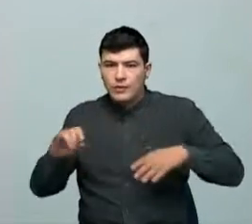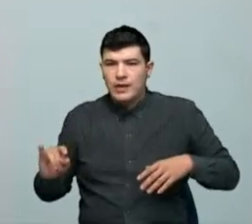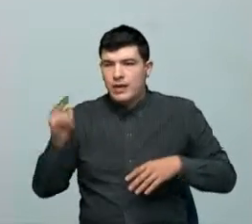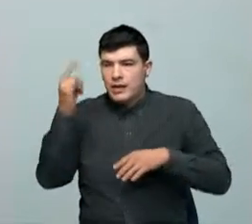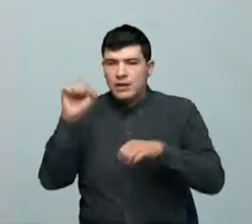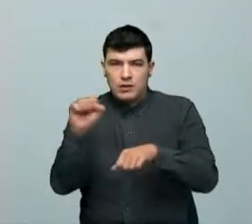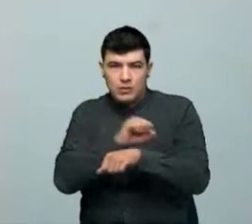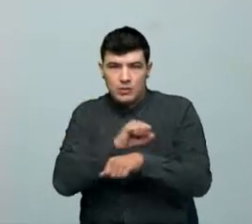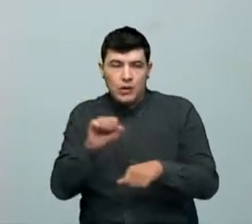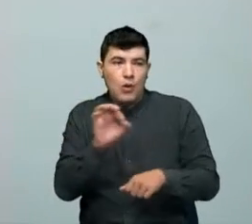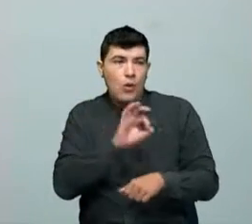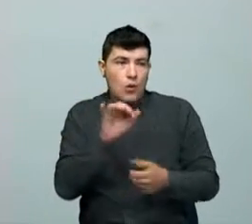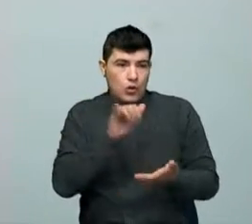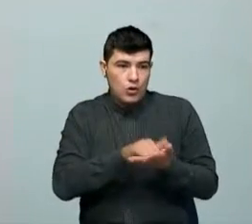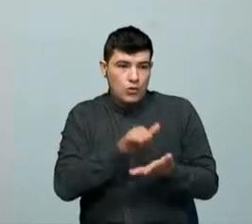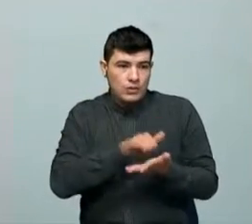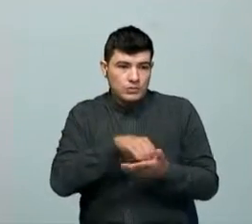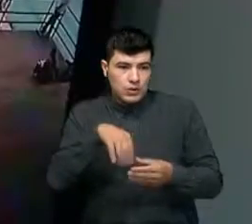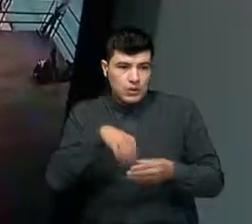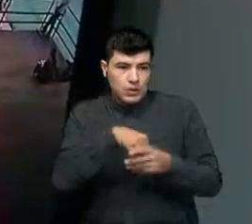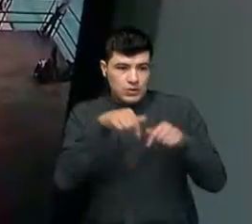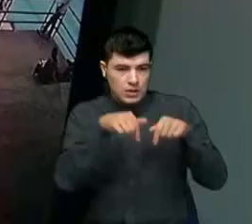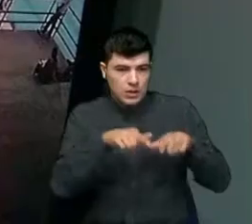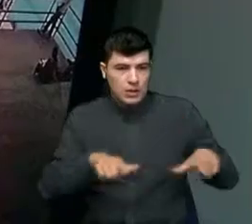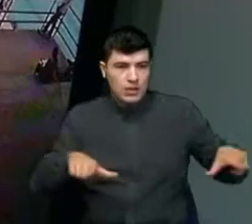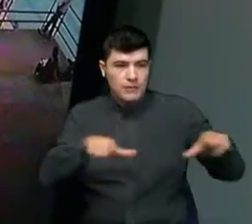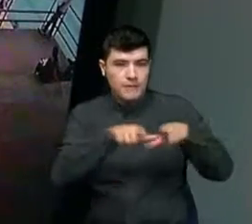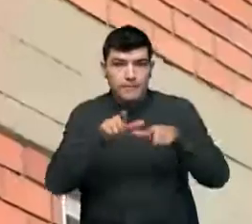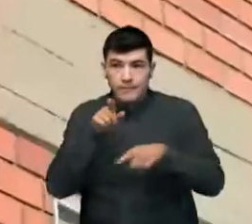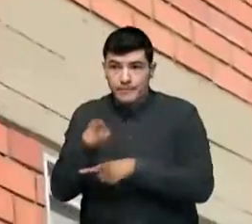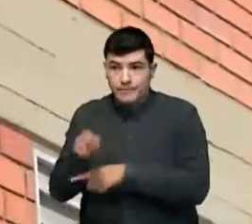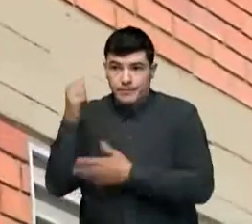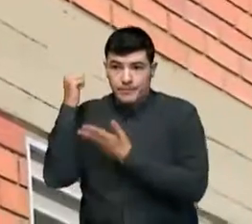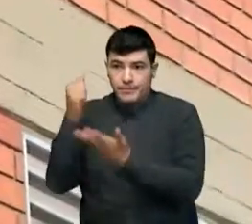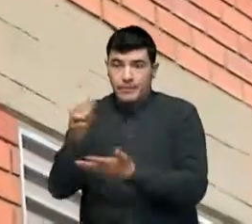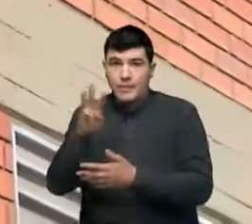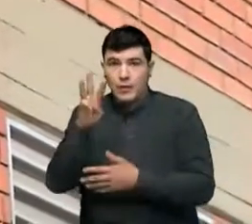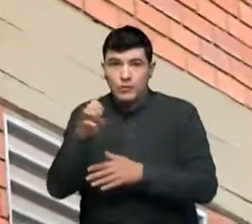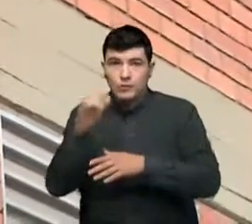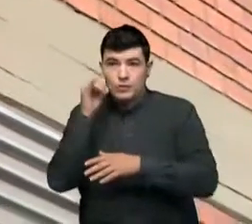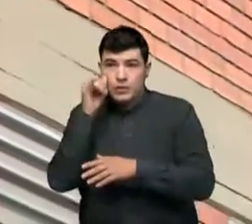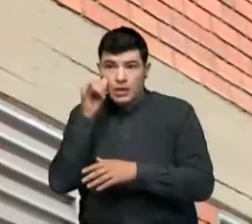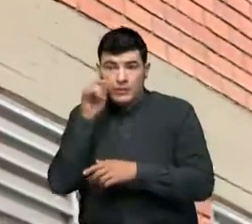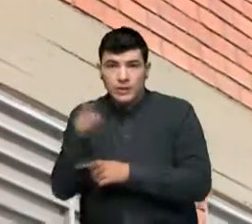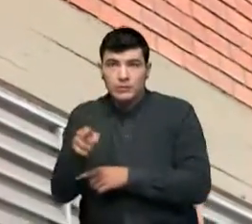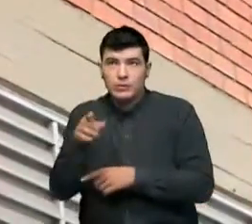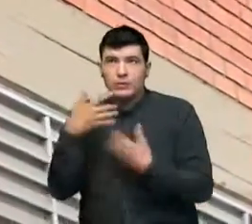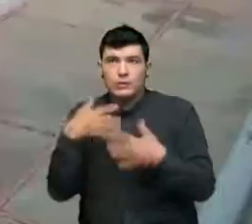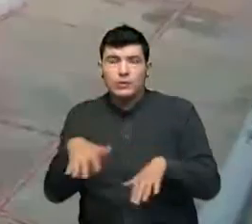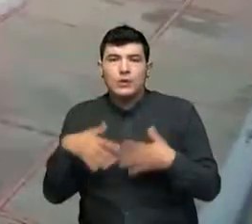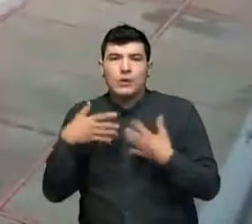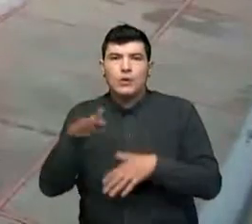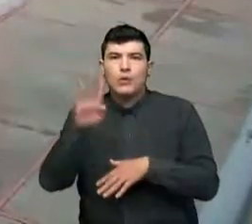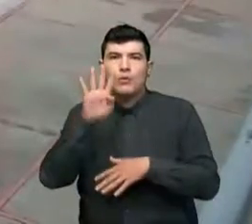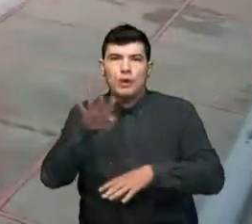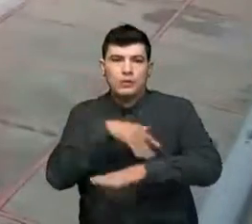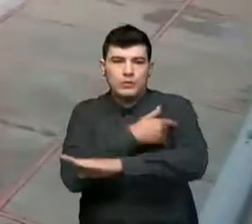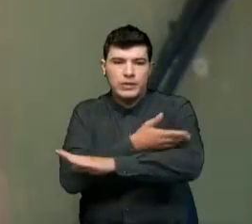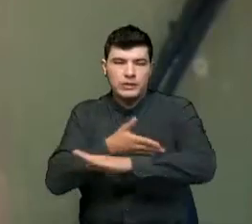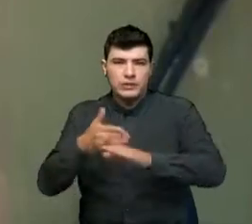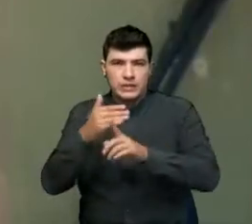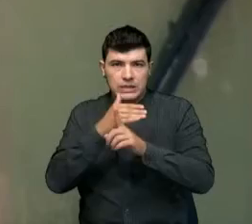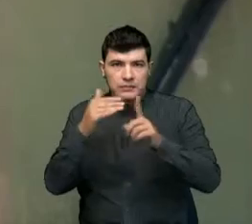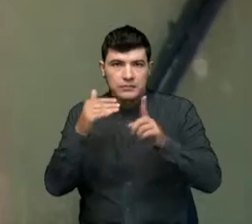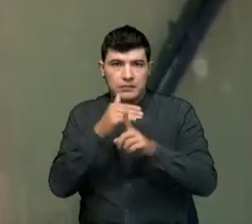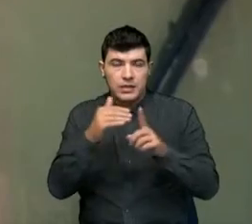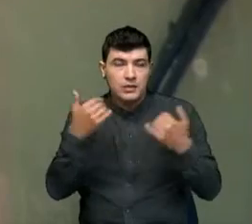y lo mismo aquí viene el interior del complejo acuático la inversión de estas ocho cámaras de seguridad fue de 4 millones y medio los